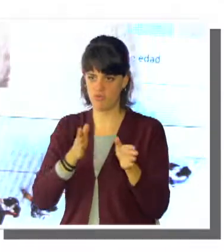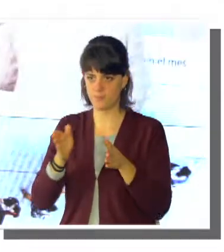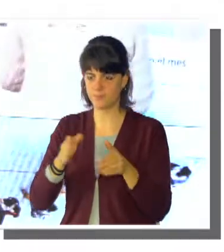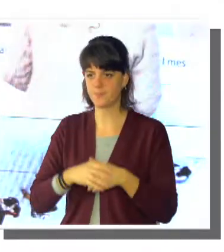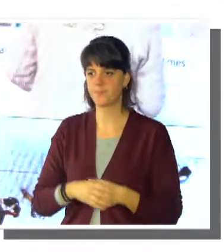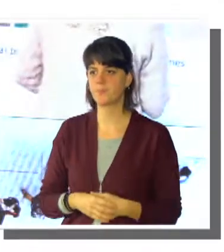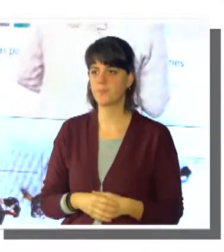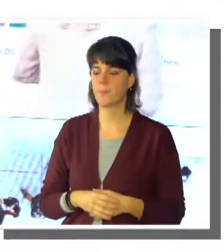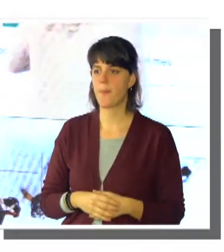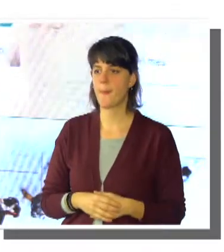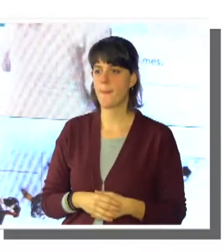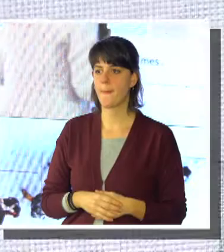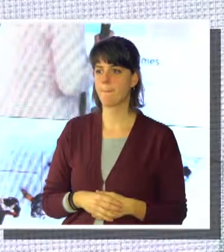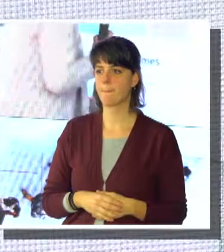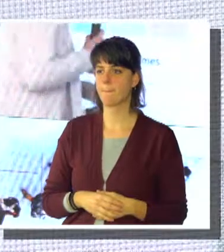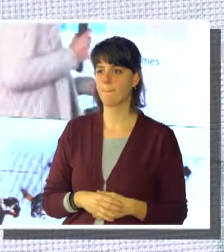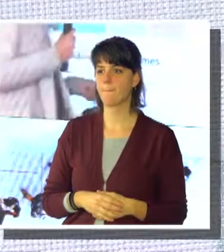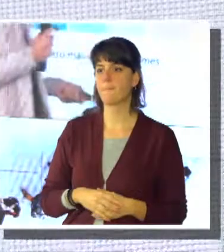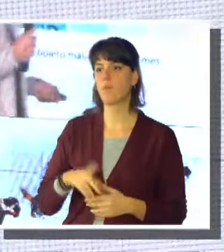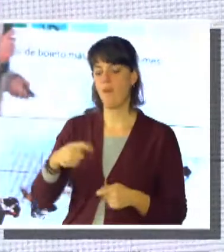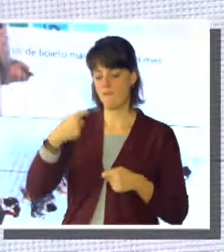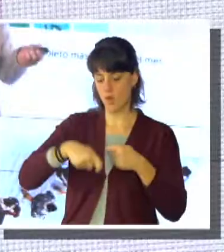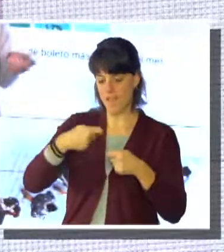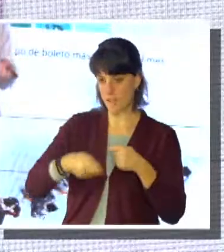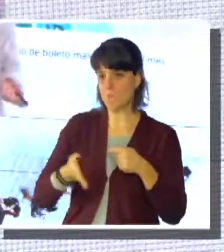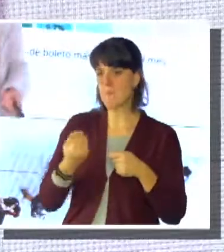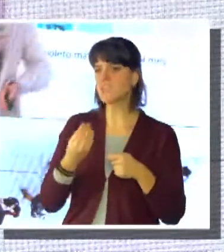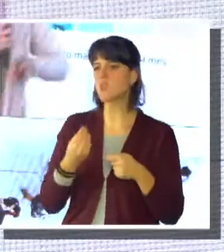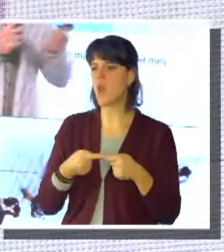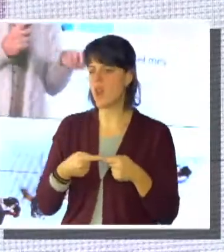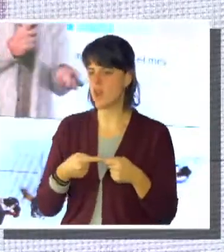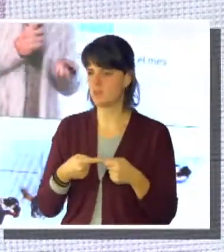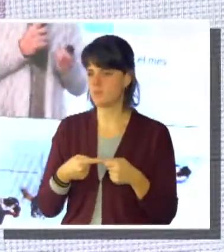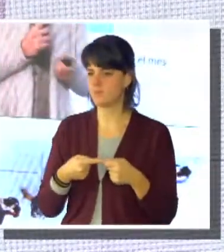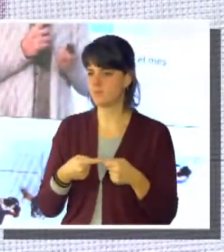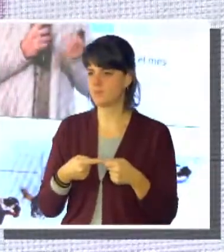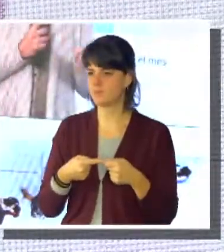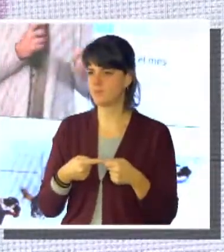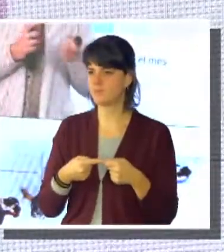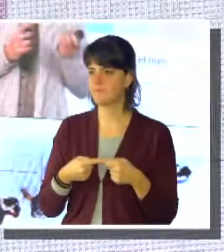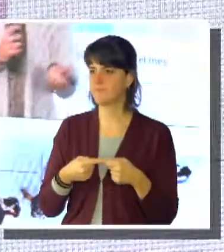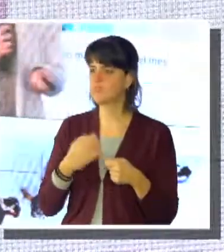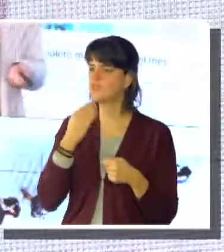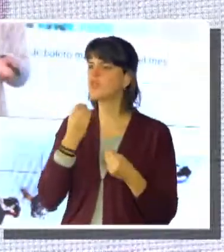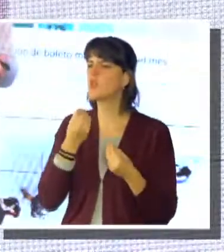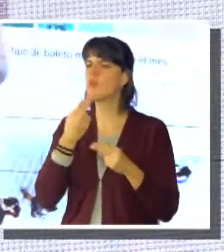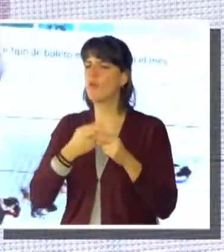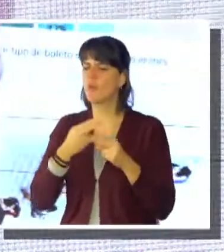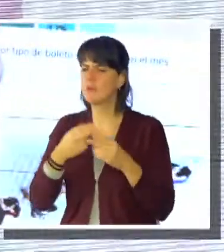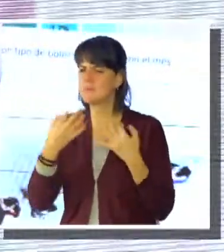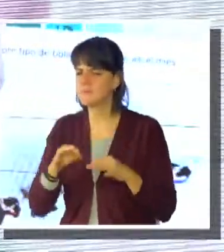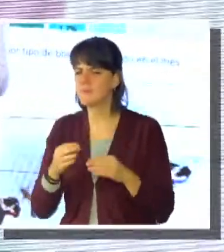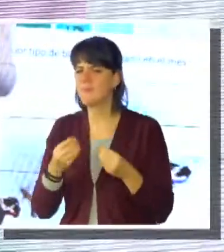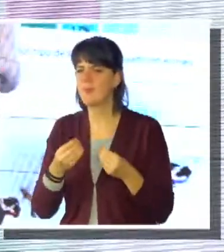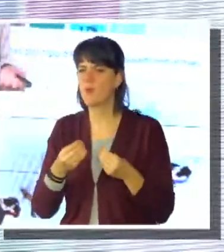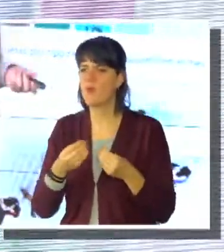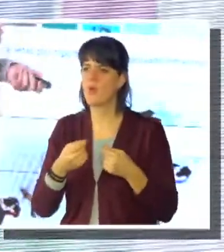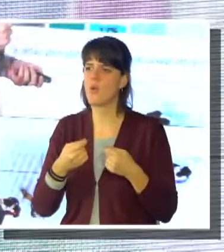en otros también. No tomamos meses particulares, sino como enero, por ejemplo.